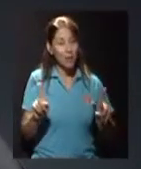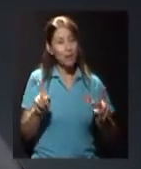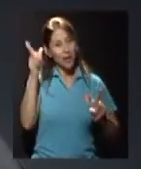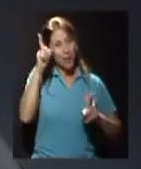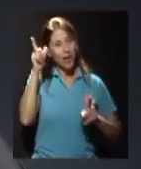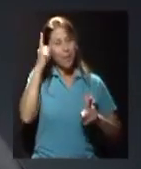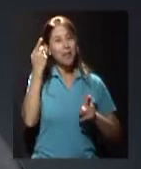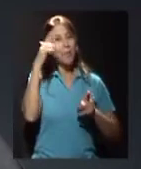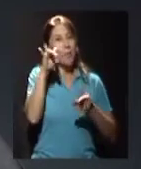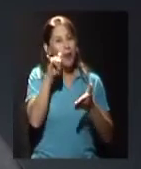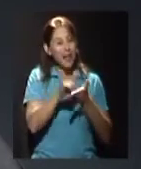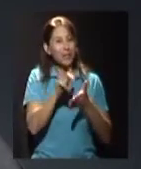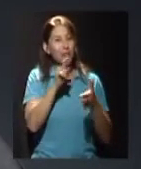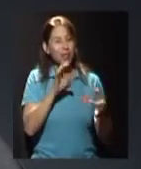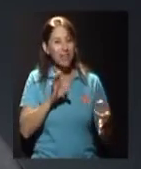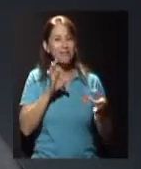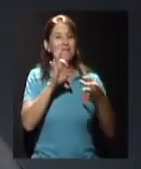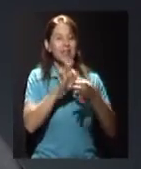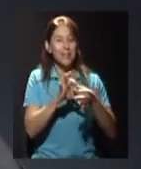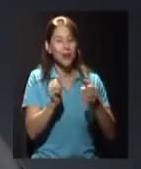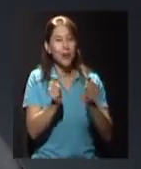viene el nexo con